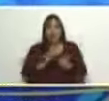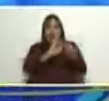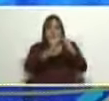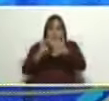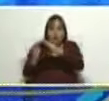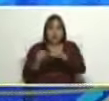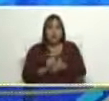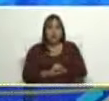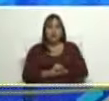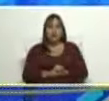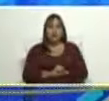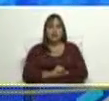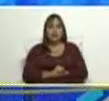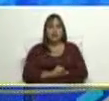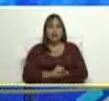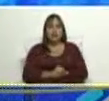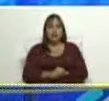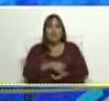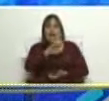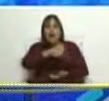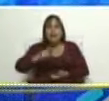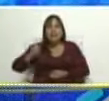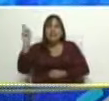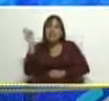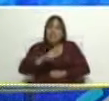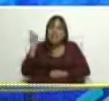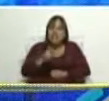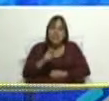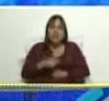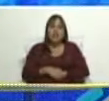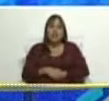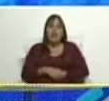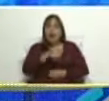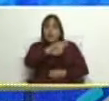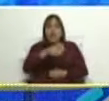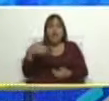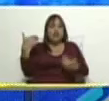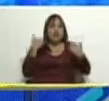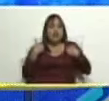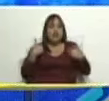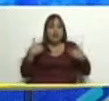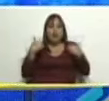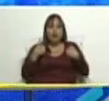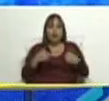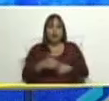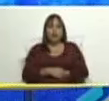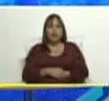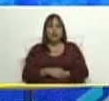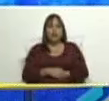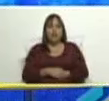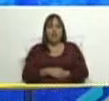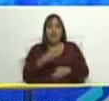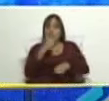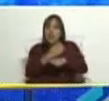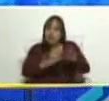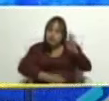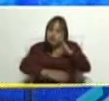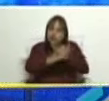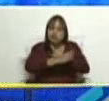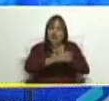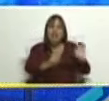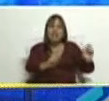por quien clama, necesita, por quien sufre, ir por él, ir por